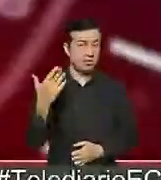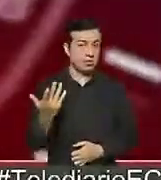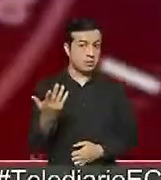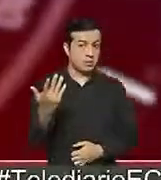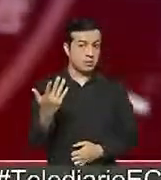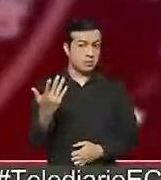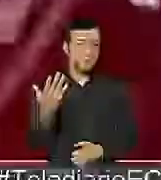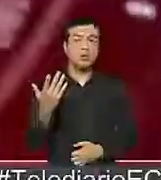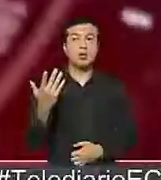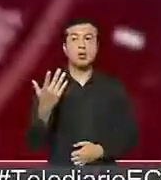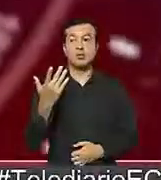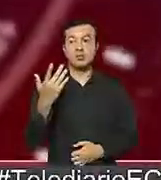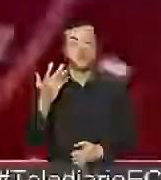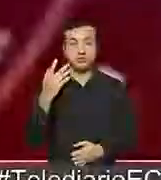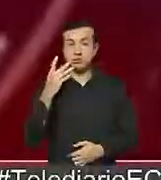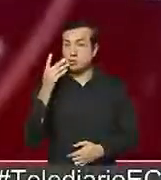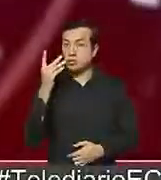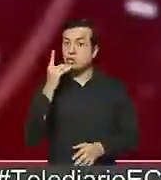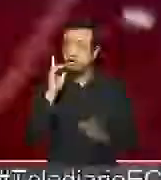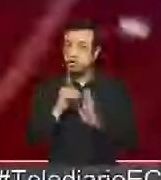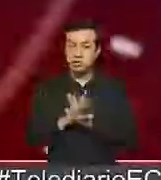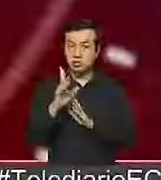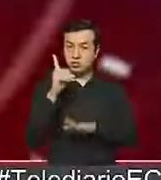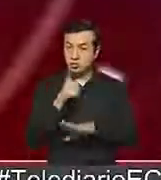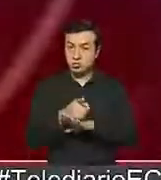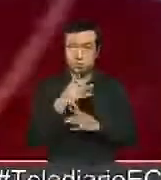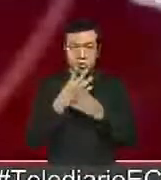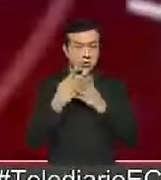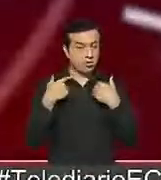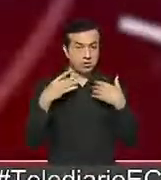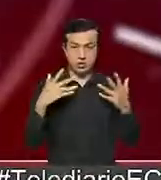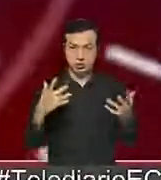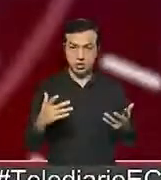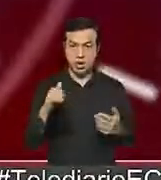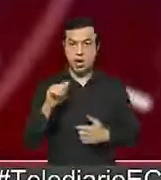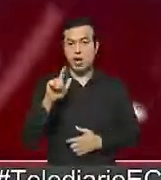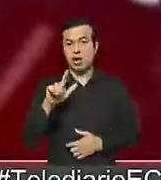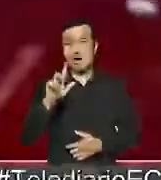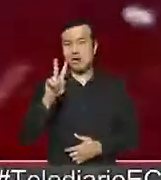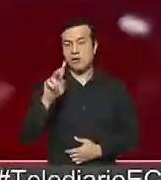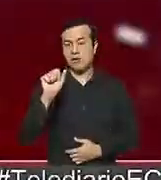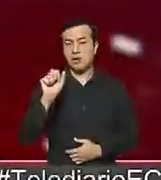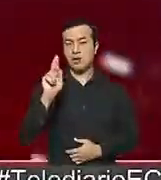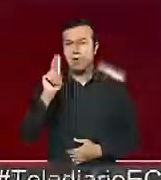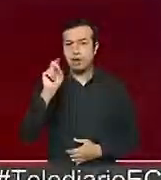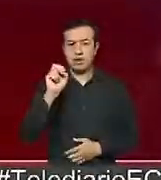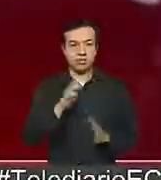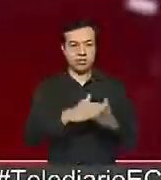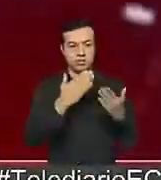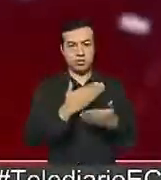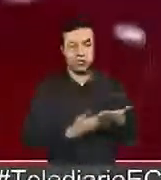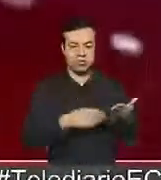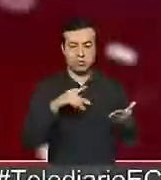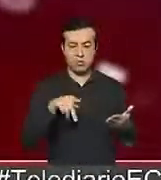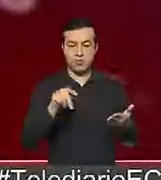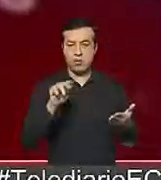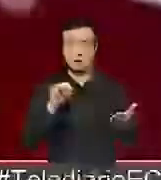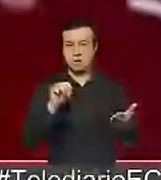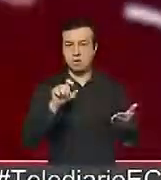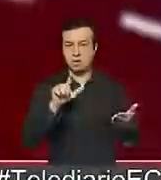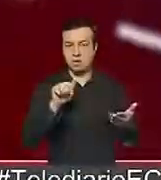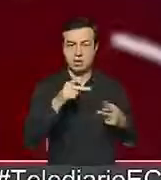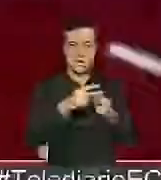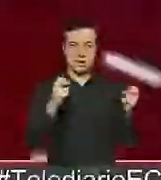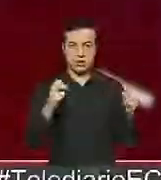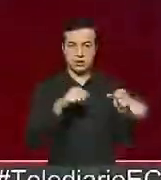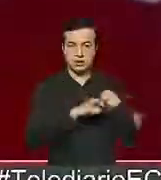es procesado por ninguna causa y no tiene orden de detención. Alvarado fue mencionado en los cuadernos de Pamela Martínez, ex asesora